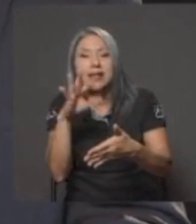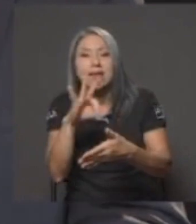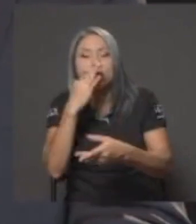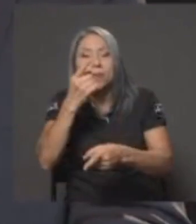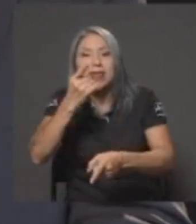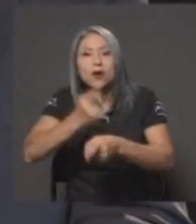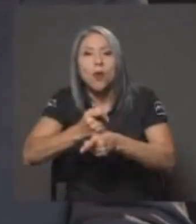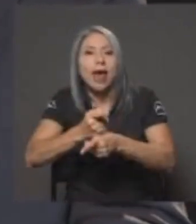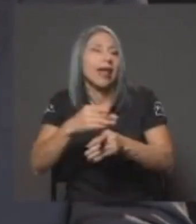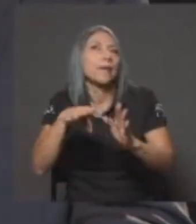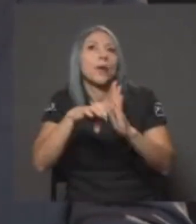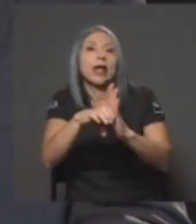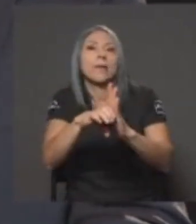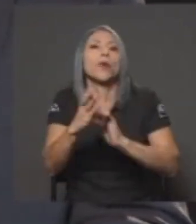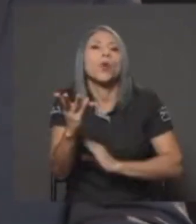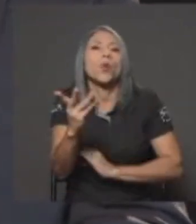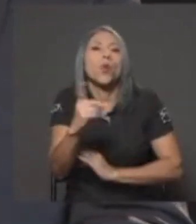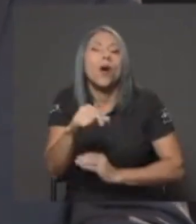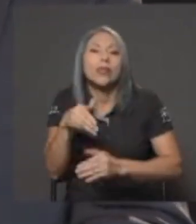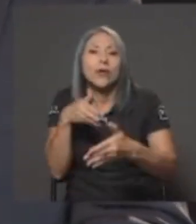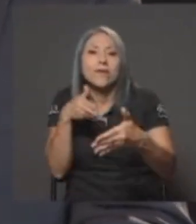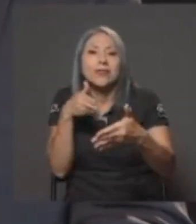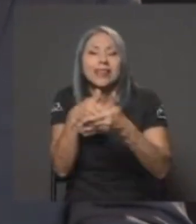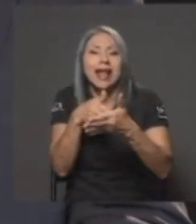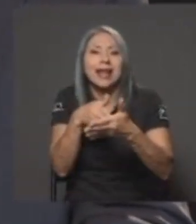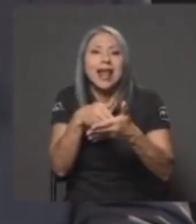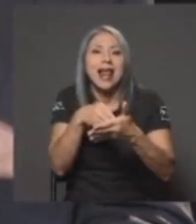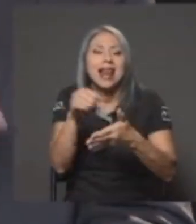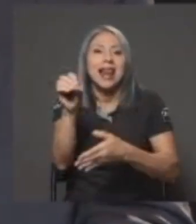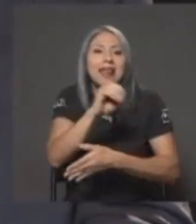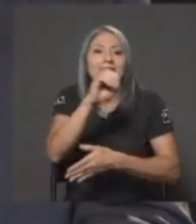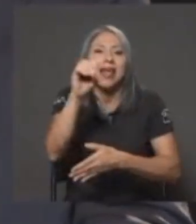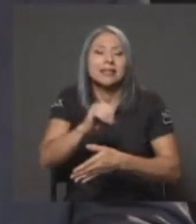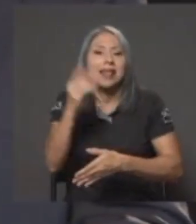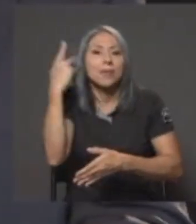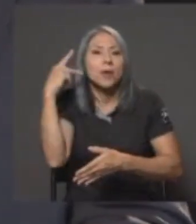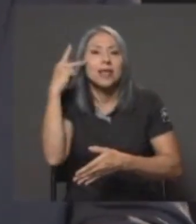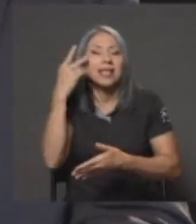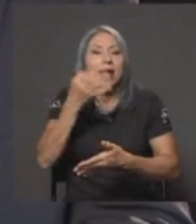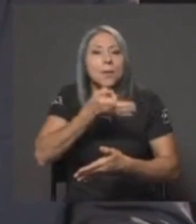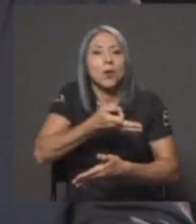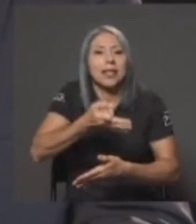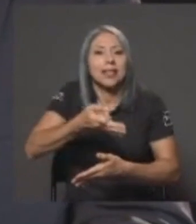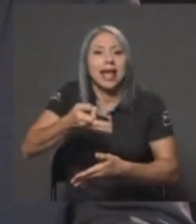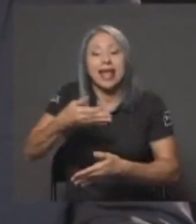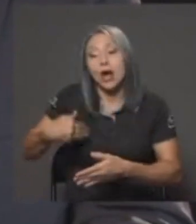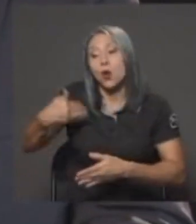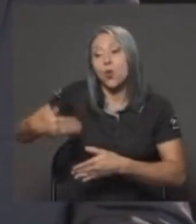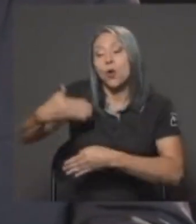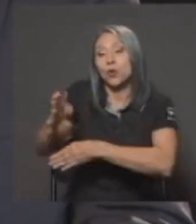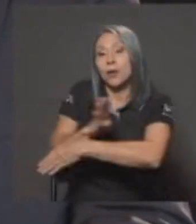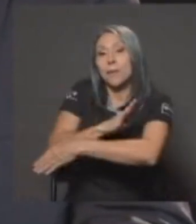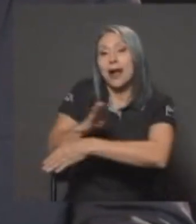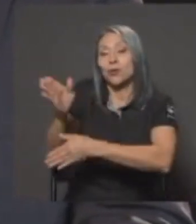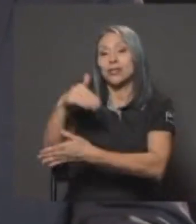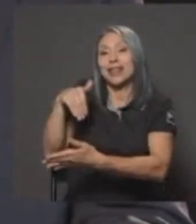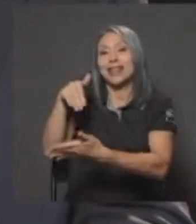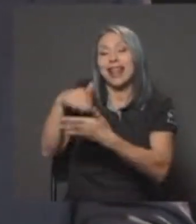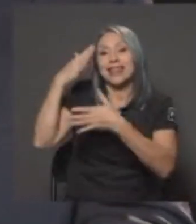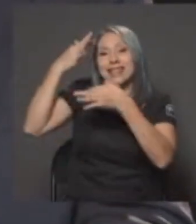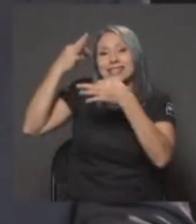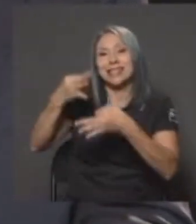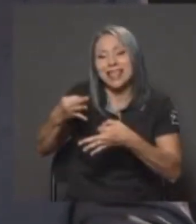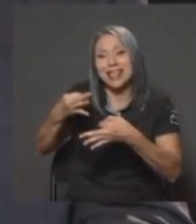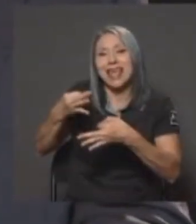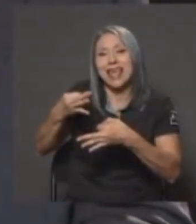por ejemplo, va a afectar la tasa de política monetaria cuando el Banco Central decide subir la tasa de interés sobre